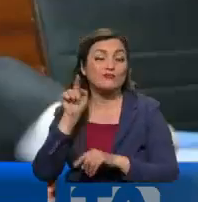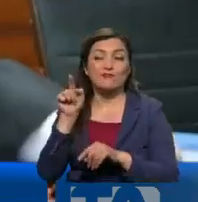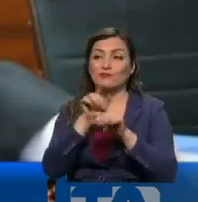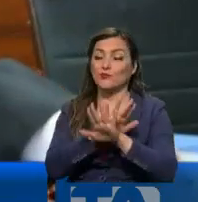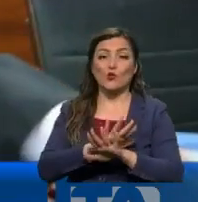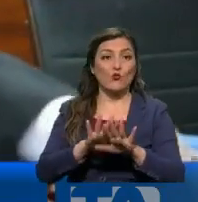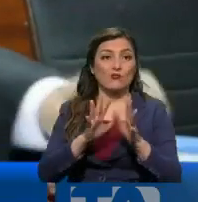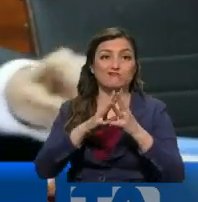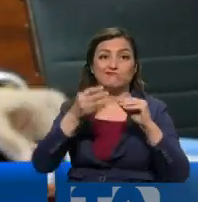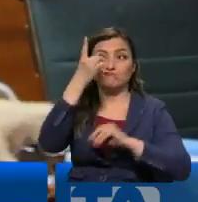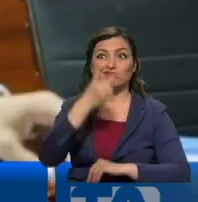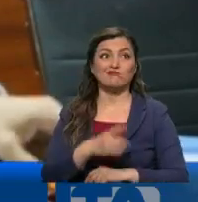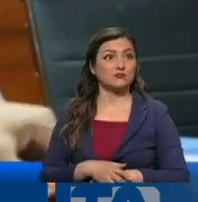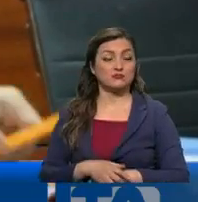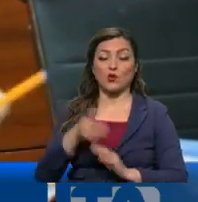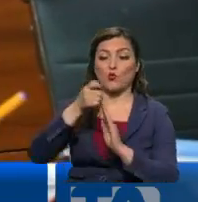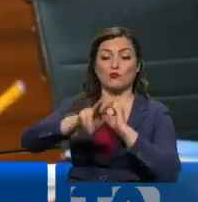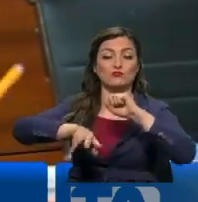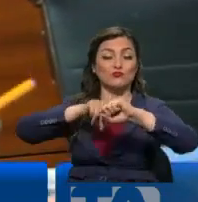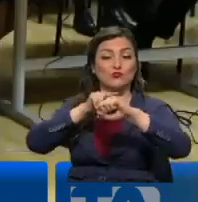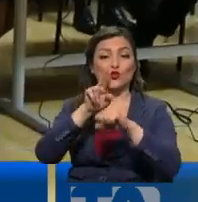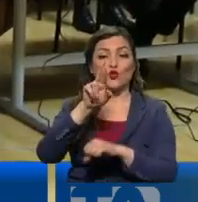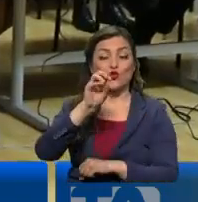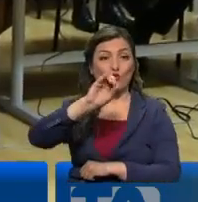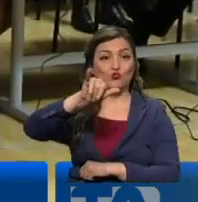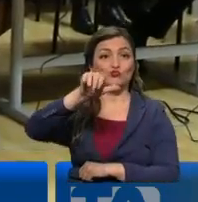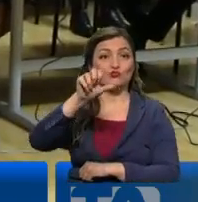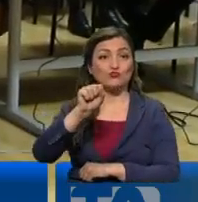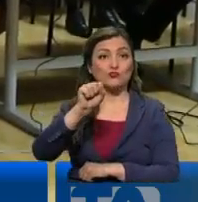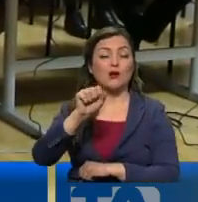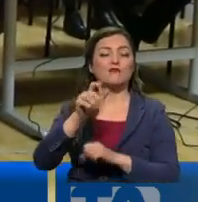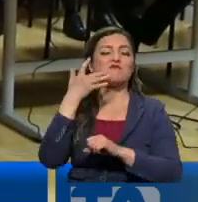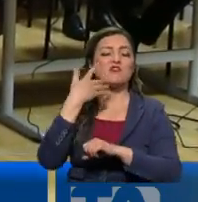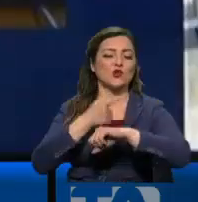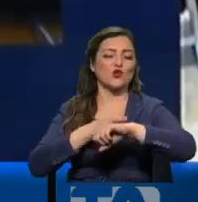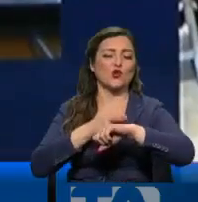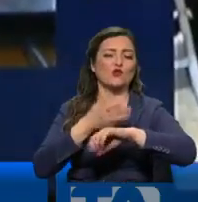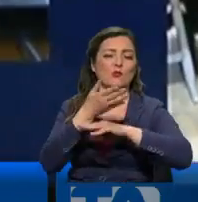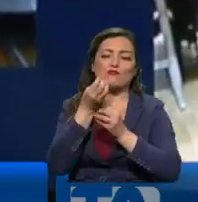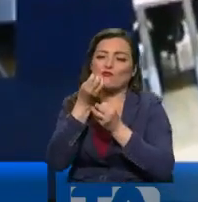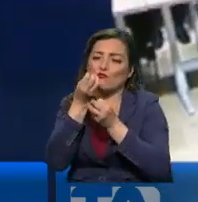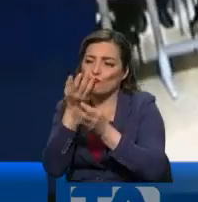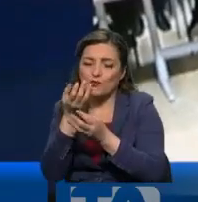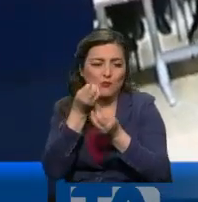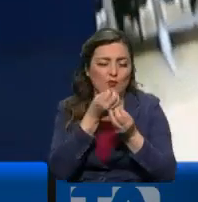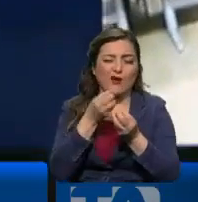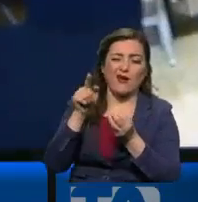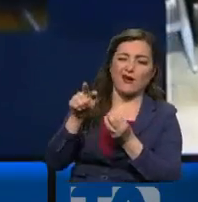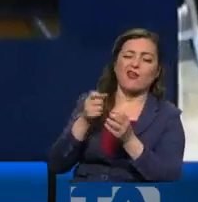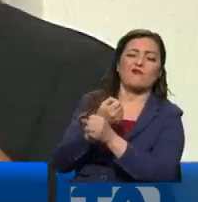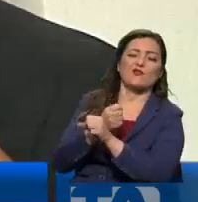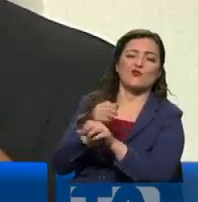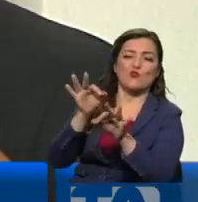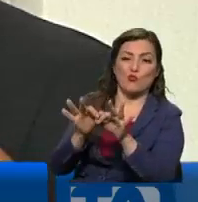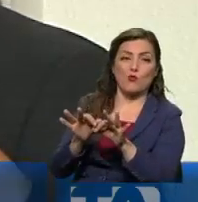concluyó sin resolución. El juez nacional, Adrián Rojas, notificará a las partes fecha y hora para anunciar si llama o no a juicio al